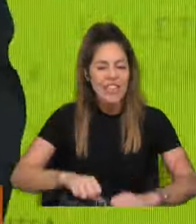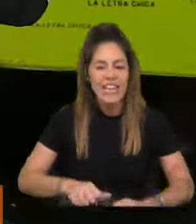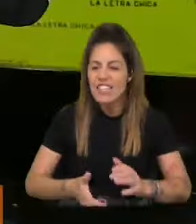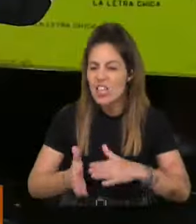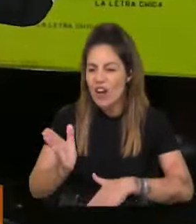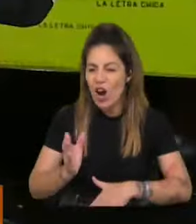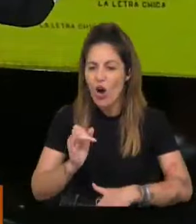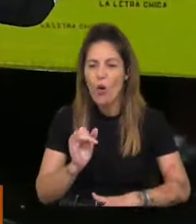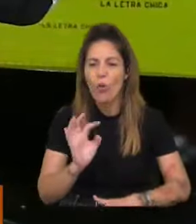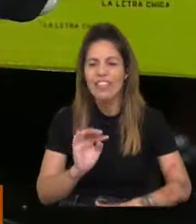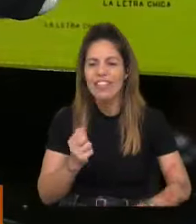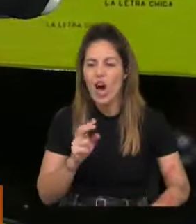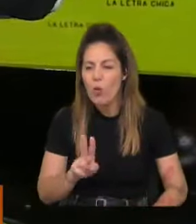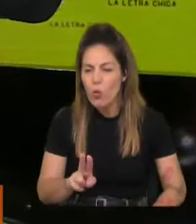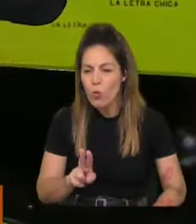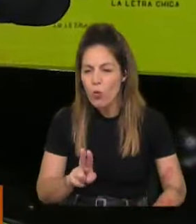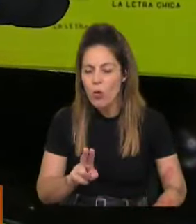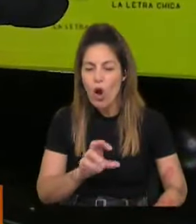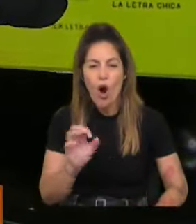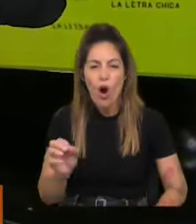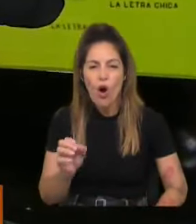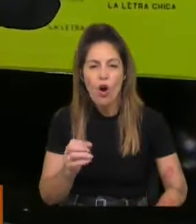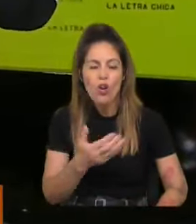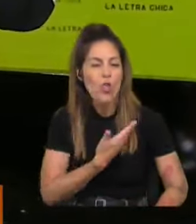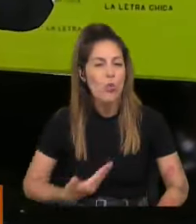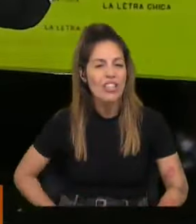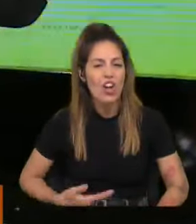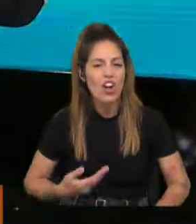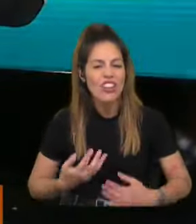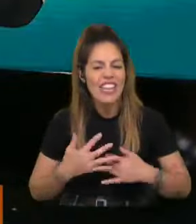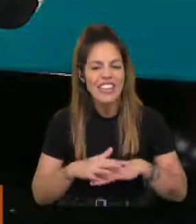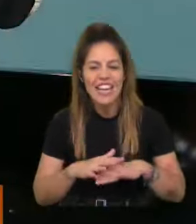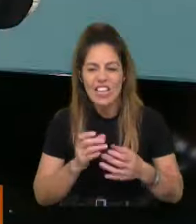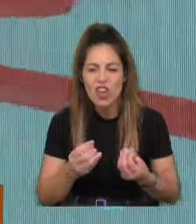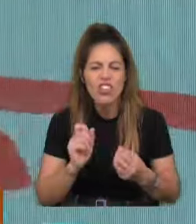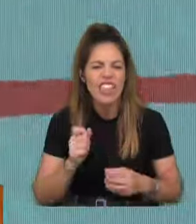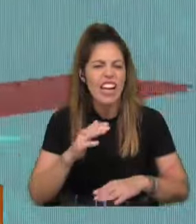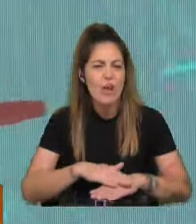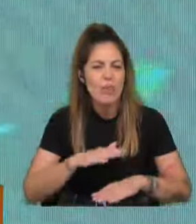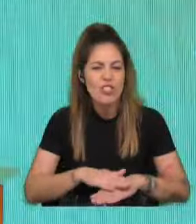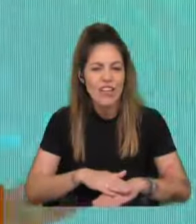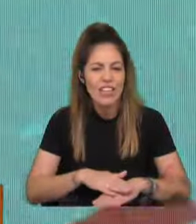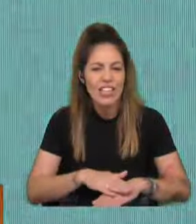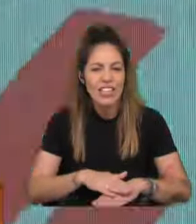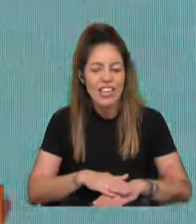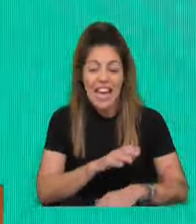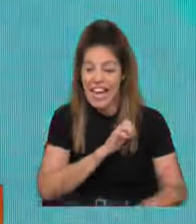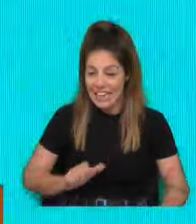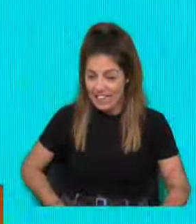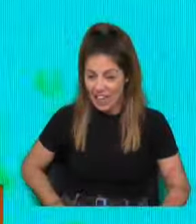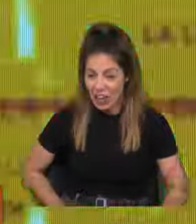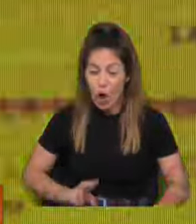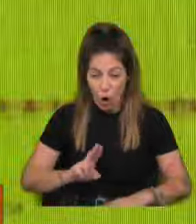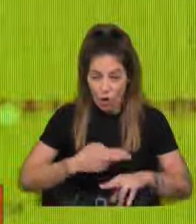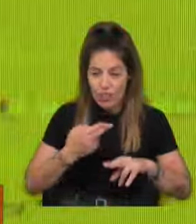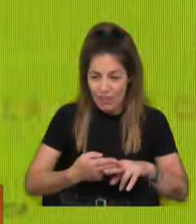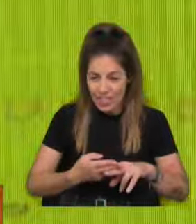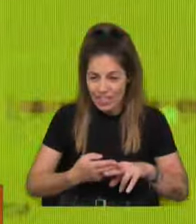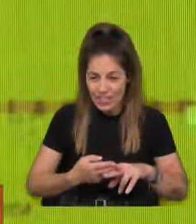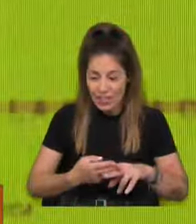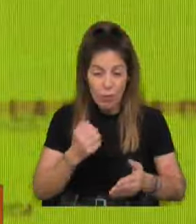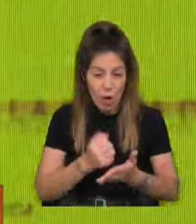itaú o los dueños de integración quién se va a ser cargado de eso el estado otra vez como lo marca la historia y por lo tanto Quién el